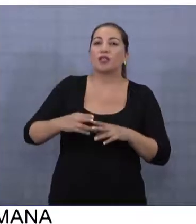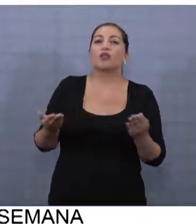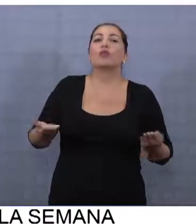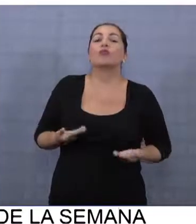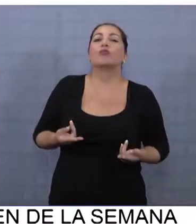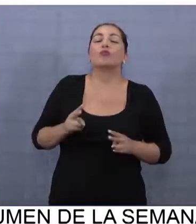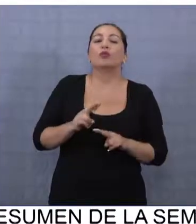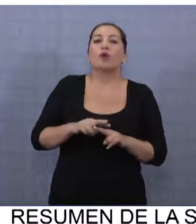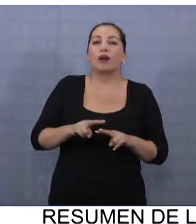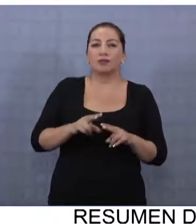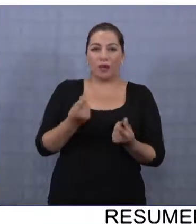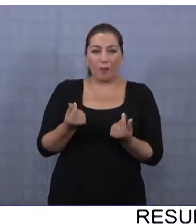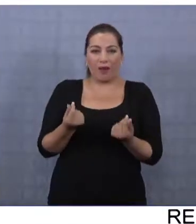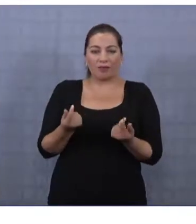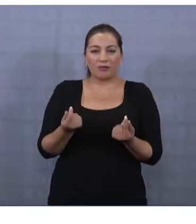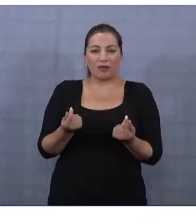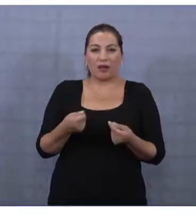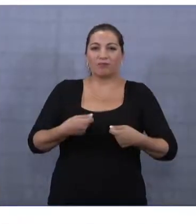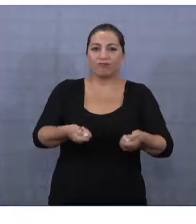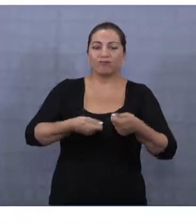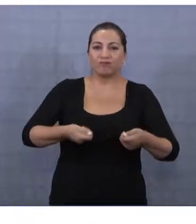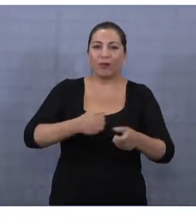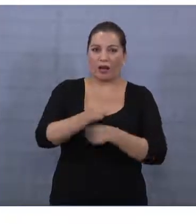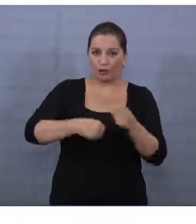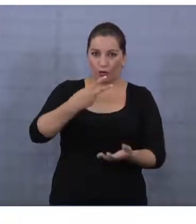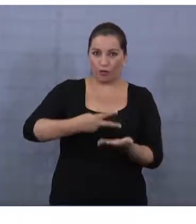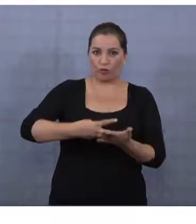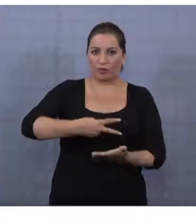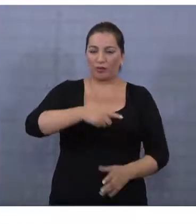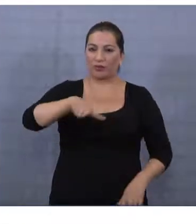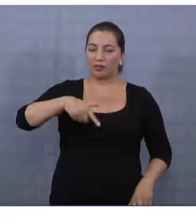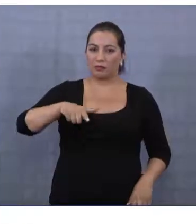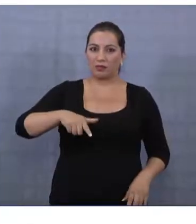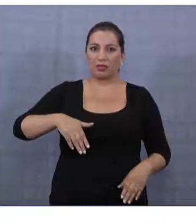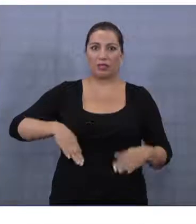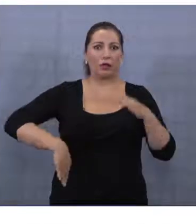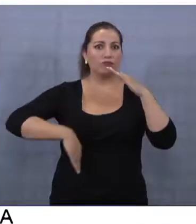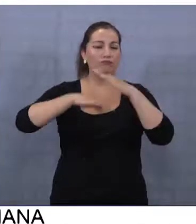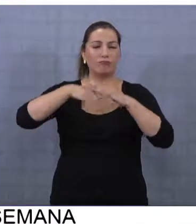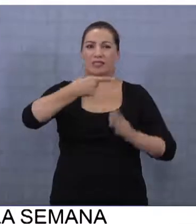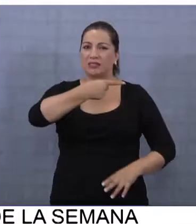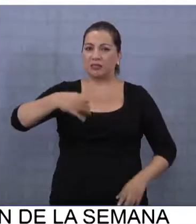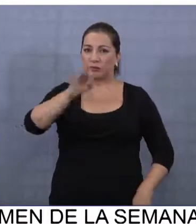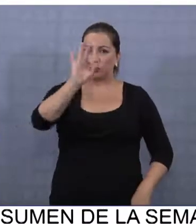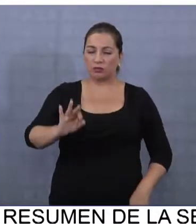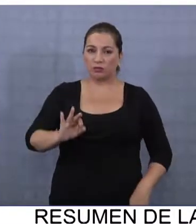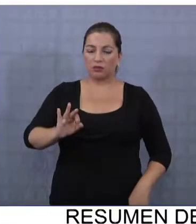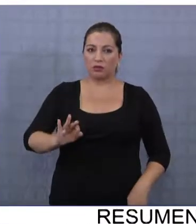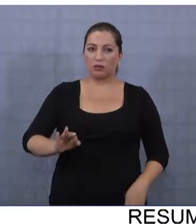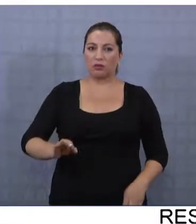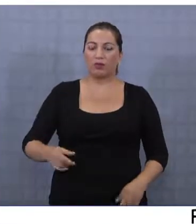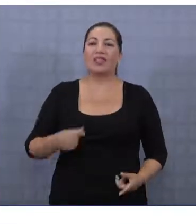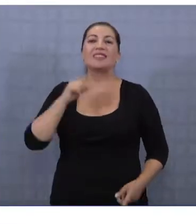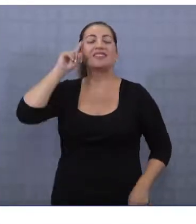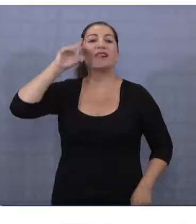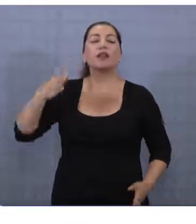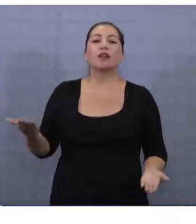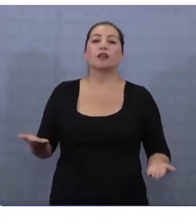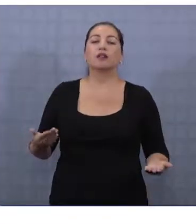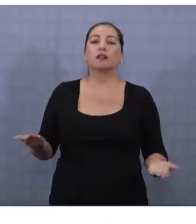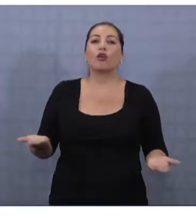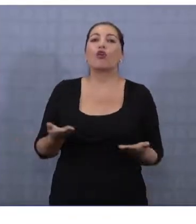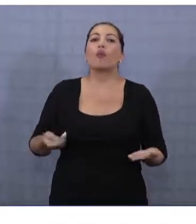dineros del 2017. Llegamos al 100%, pero creemos en qué se pagó